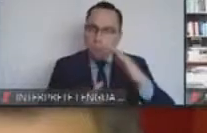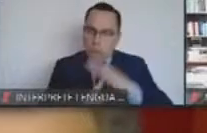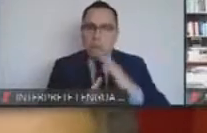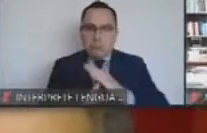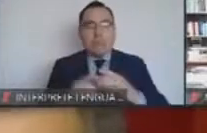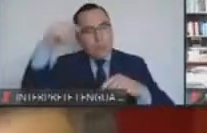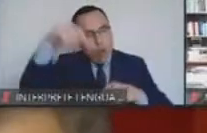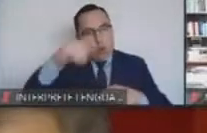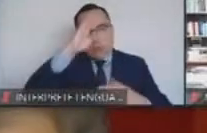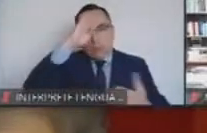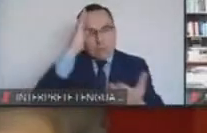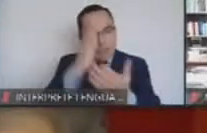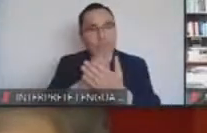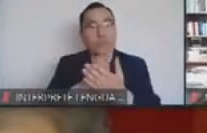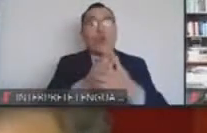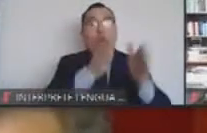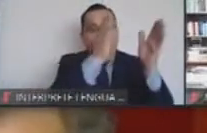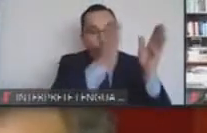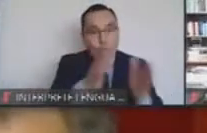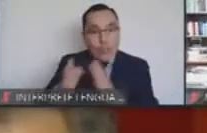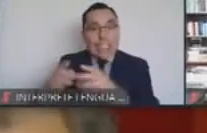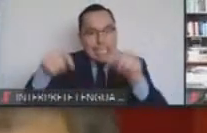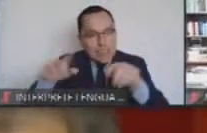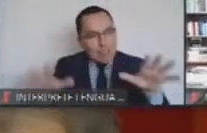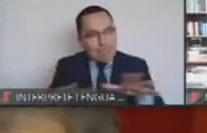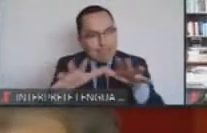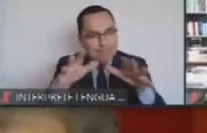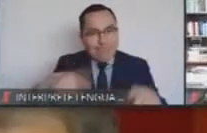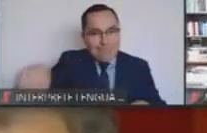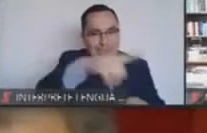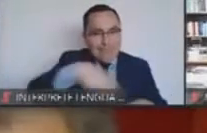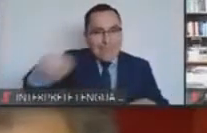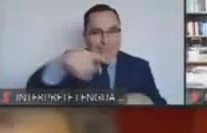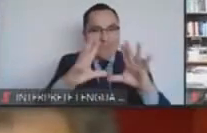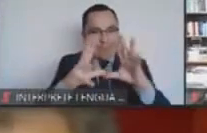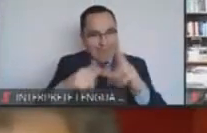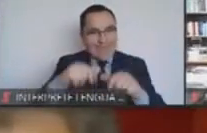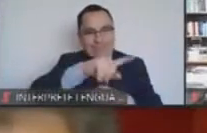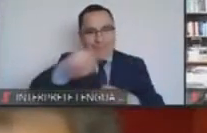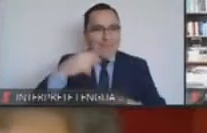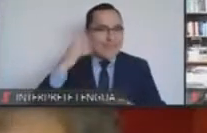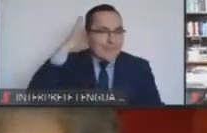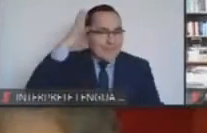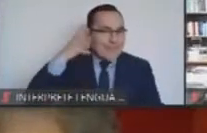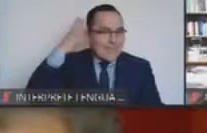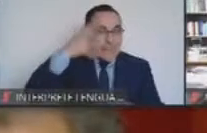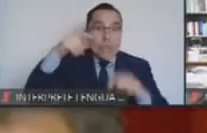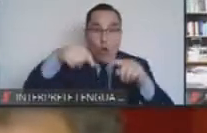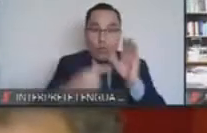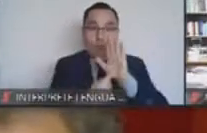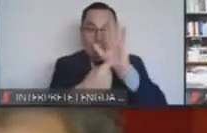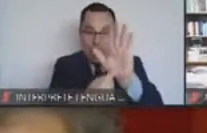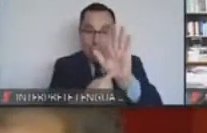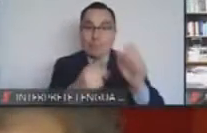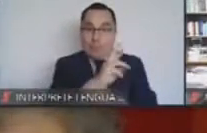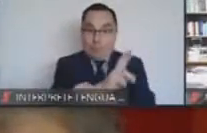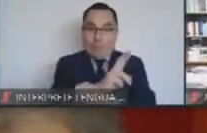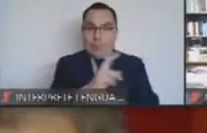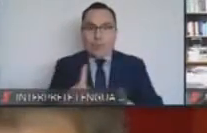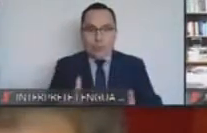hemos decidido organizar esta actividad en la que contaremos con connotados expositores que nos